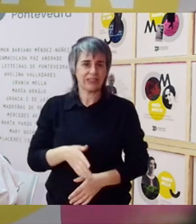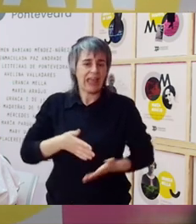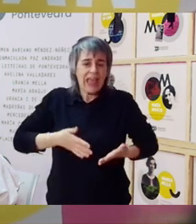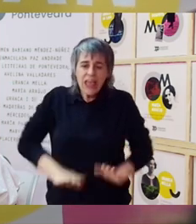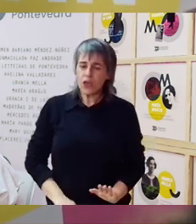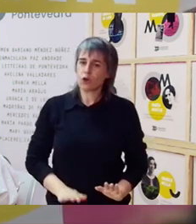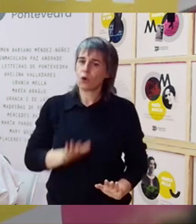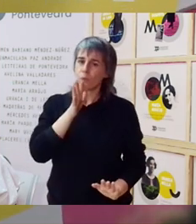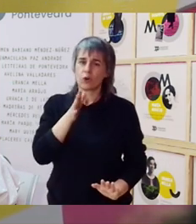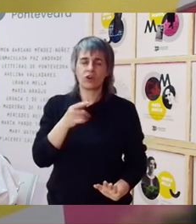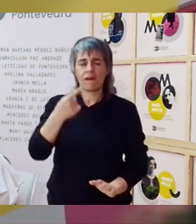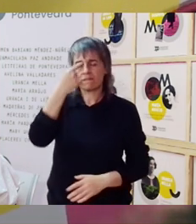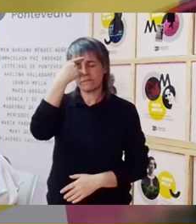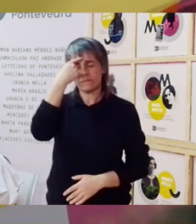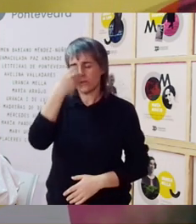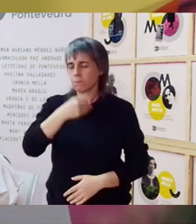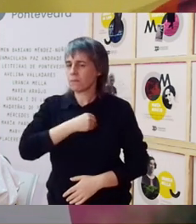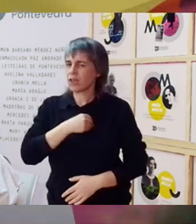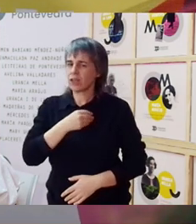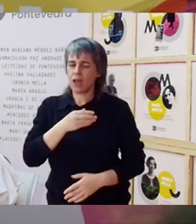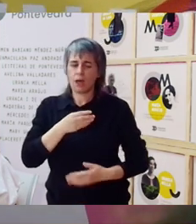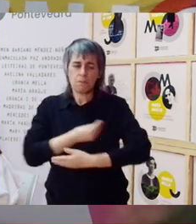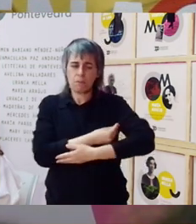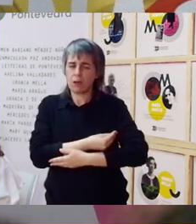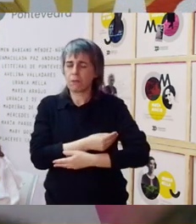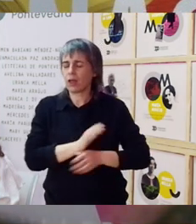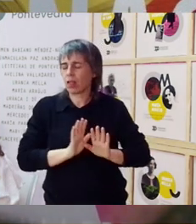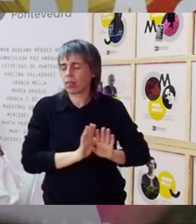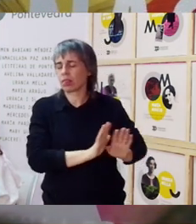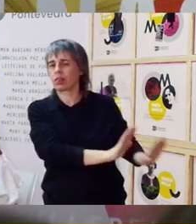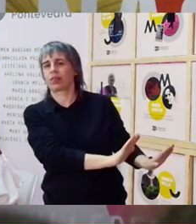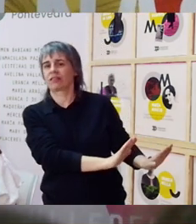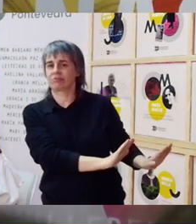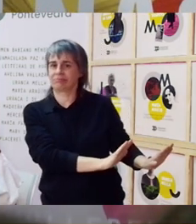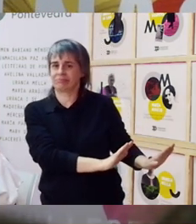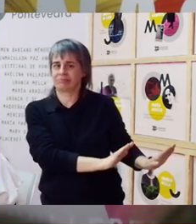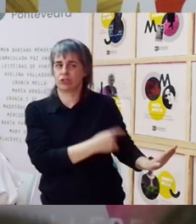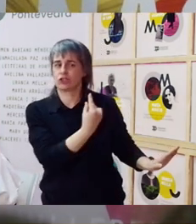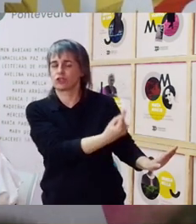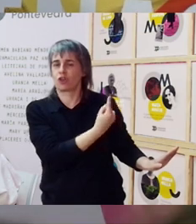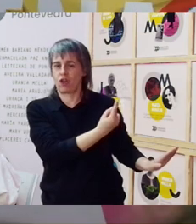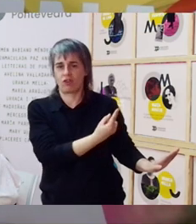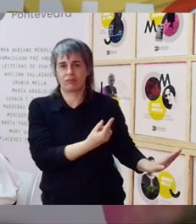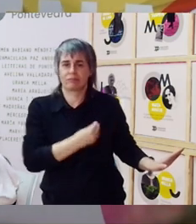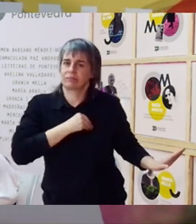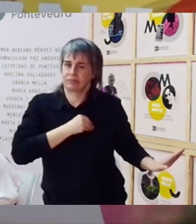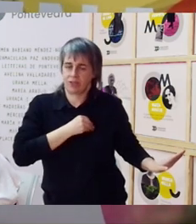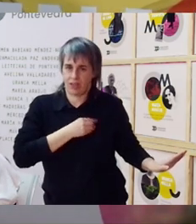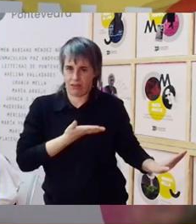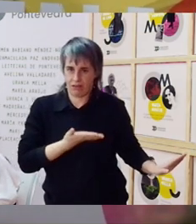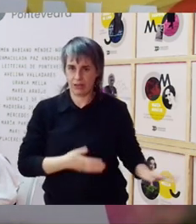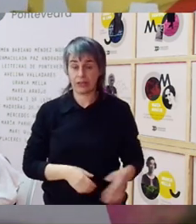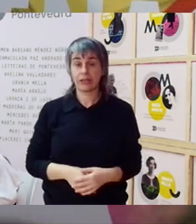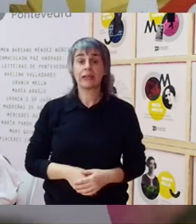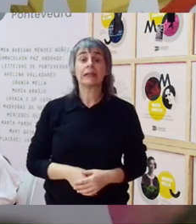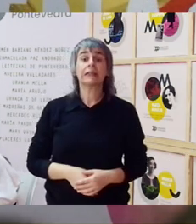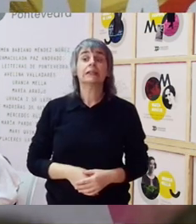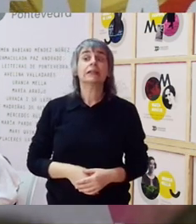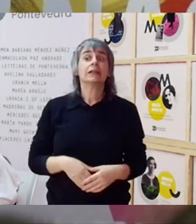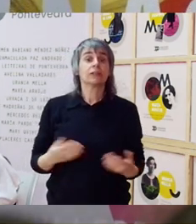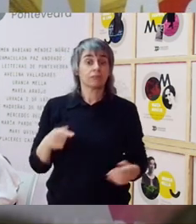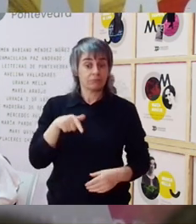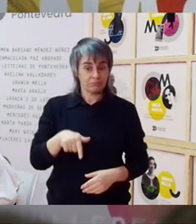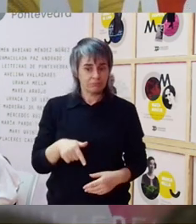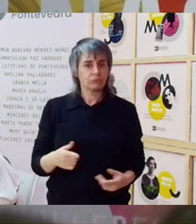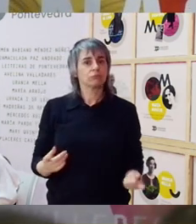de que o deixara moi pequeno, que deixara soliño demasiado pequeno. E, bueno, aí estuveron